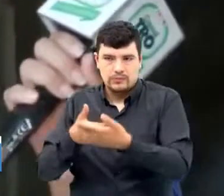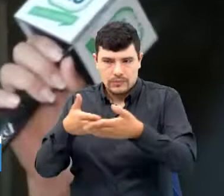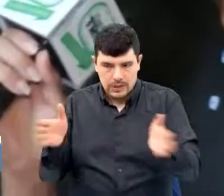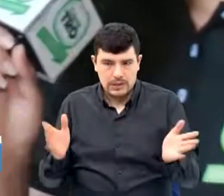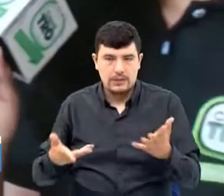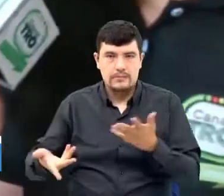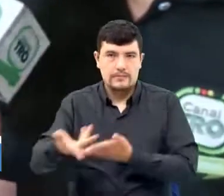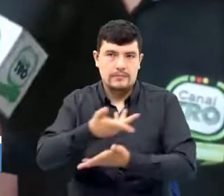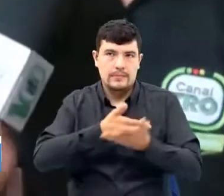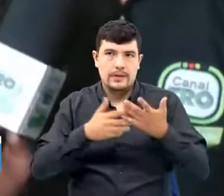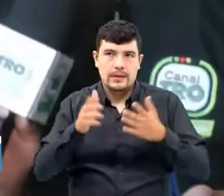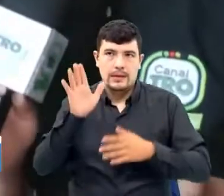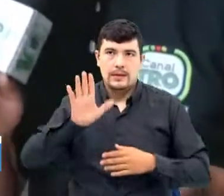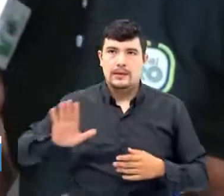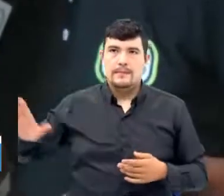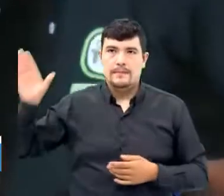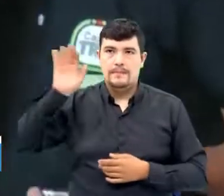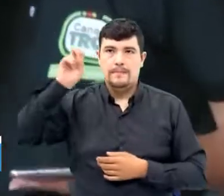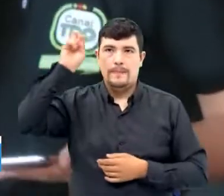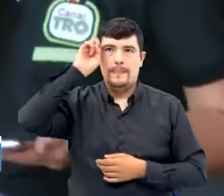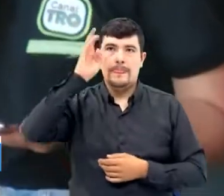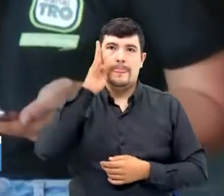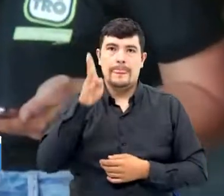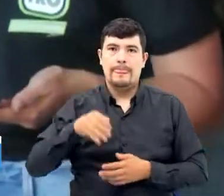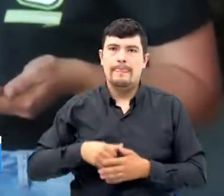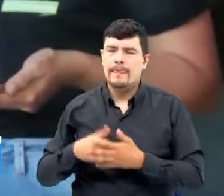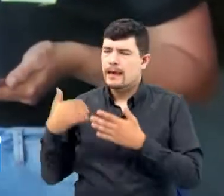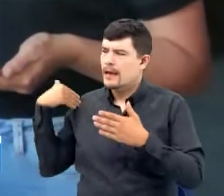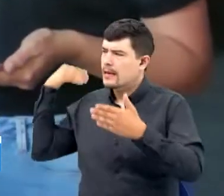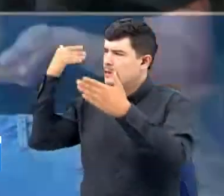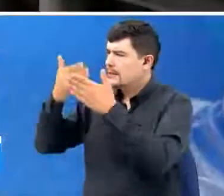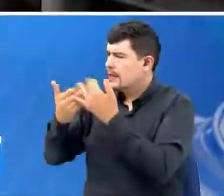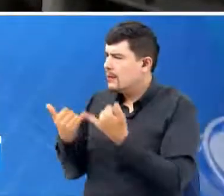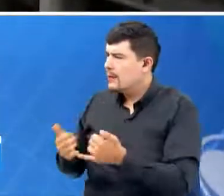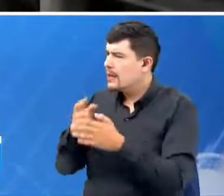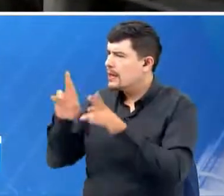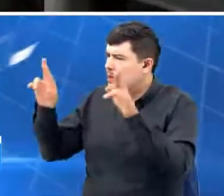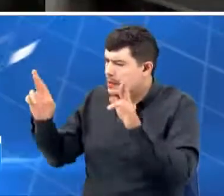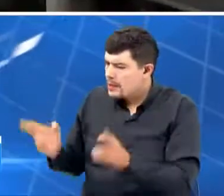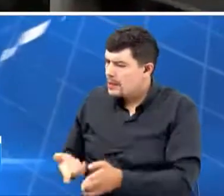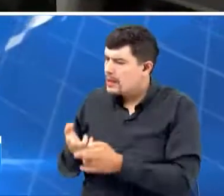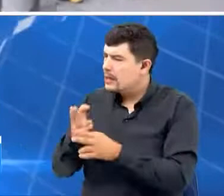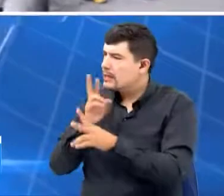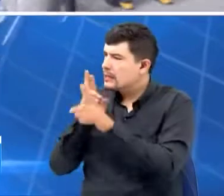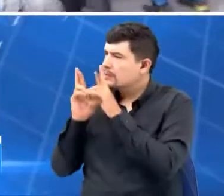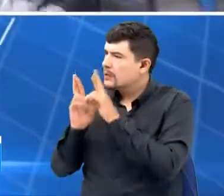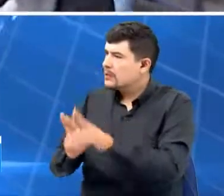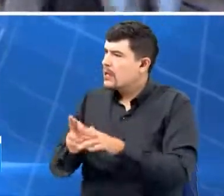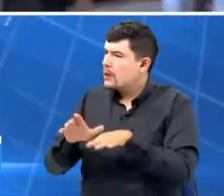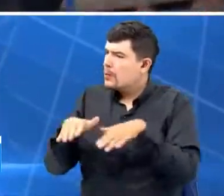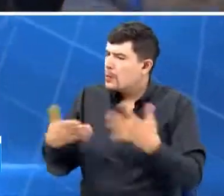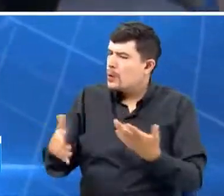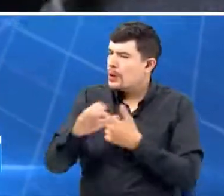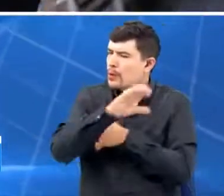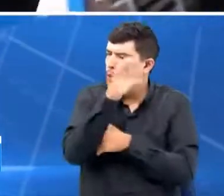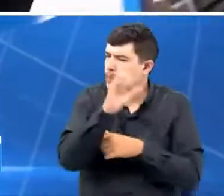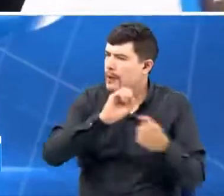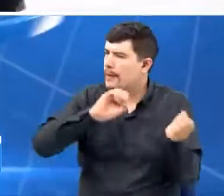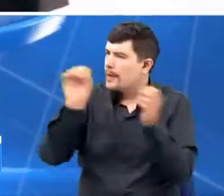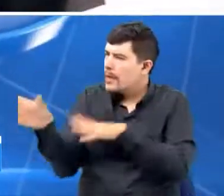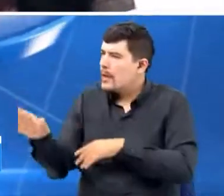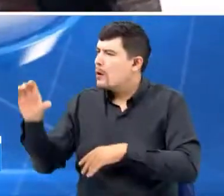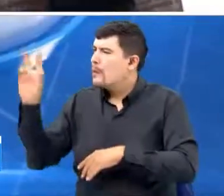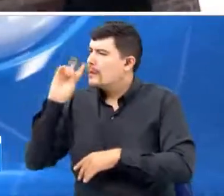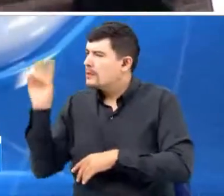¿Cómo es ese balance? ¿Cómo ha sido la exportación? ¿Cómo ha sido la importación de los productos tanto de Colombia hacia Venezuela como de Venezuela